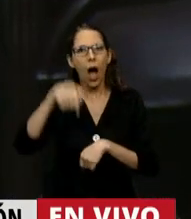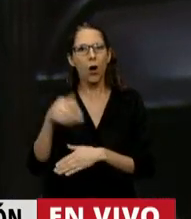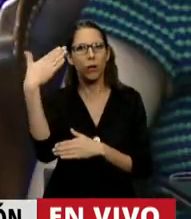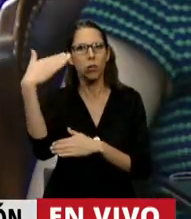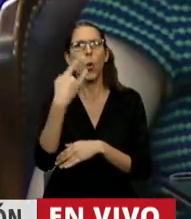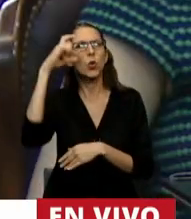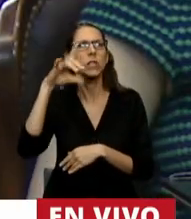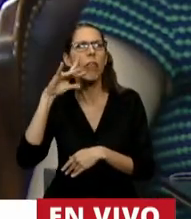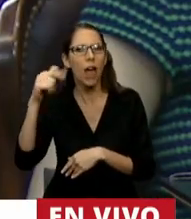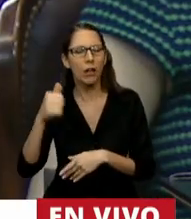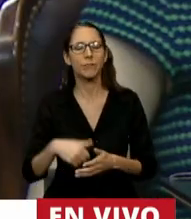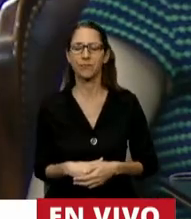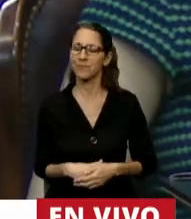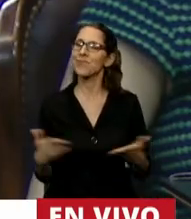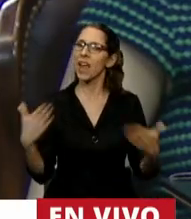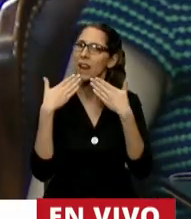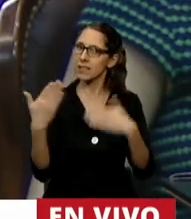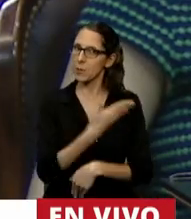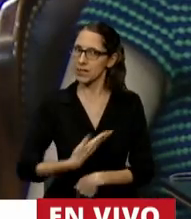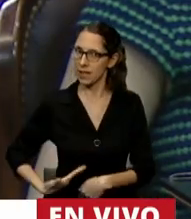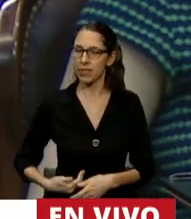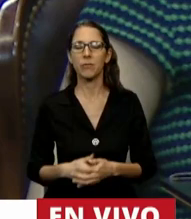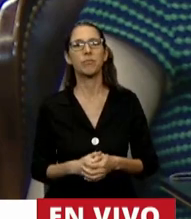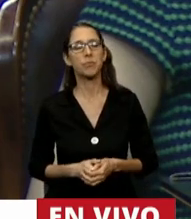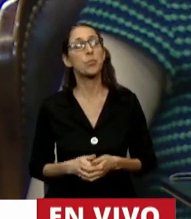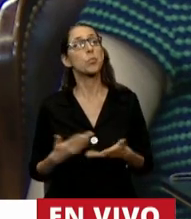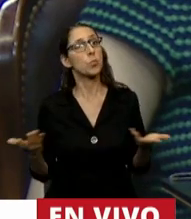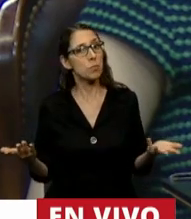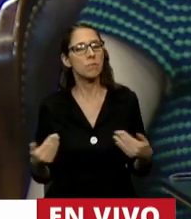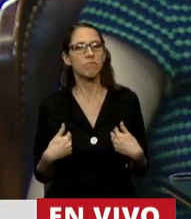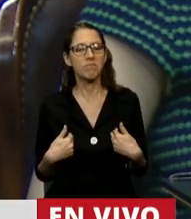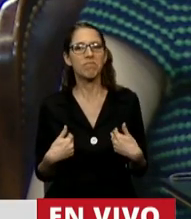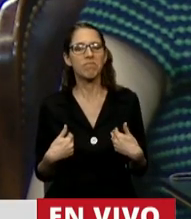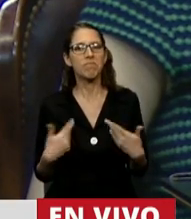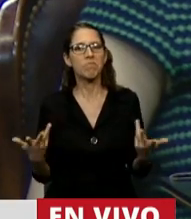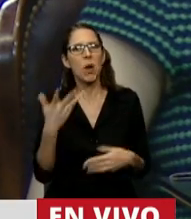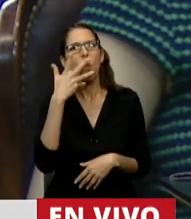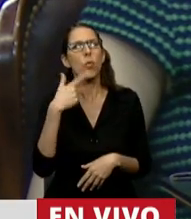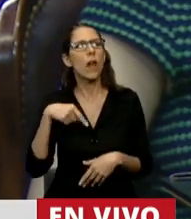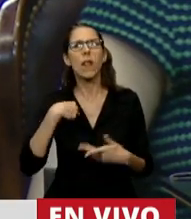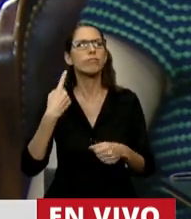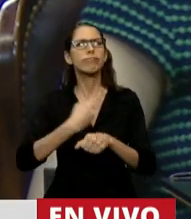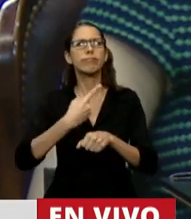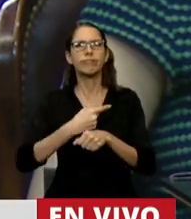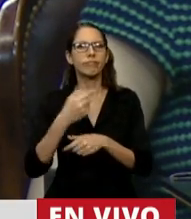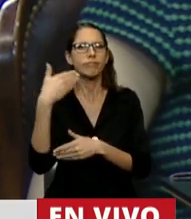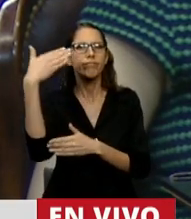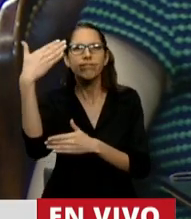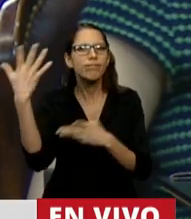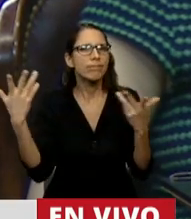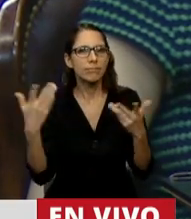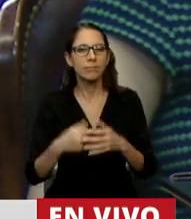Uceda. Gracias, señor presidente. Mira, a mí me gustaría empezar esta intervención haciendo un